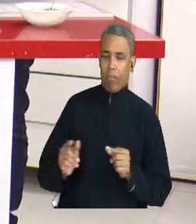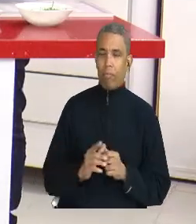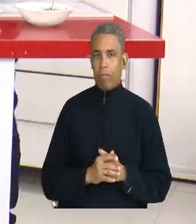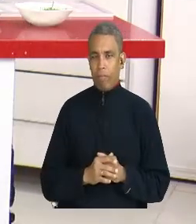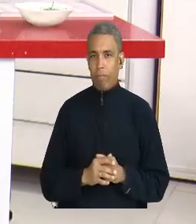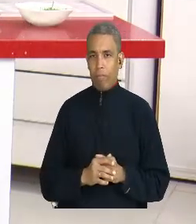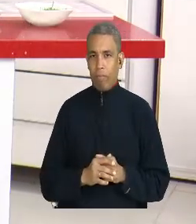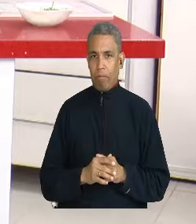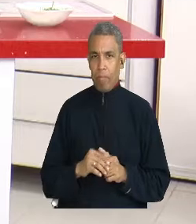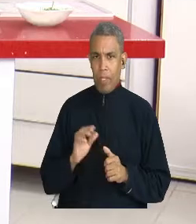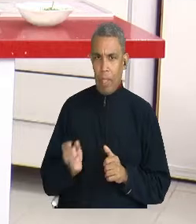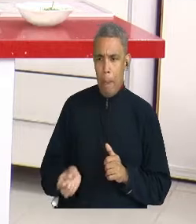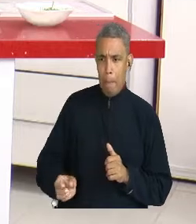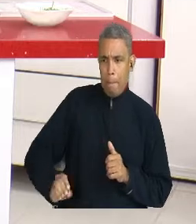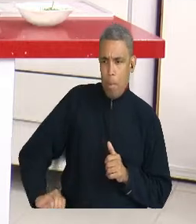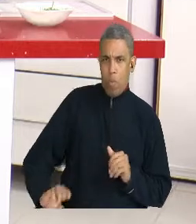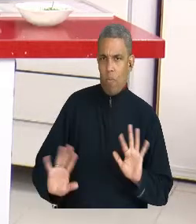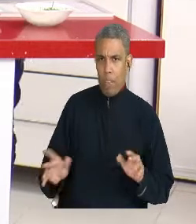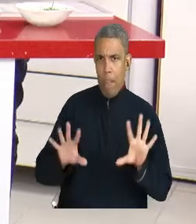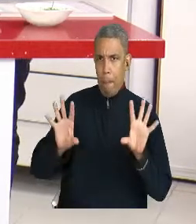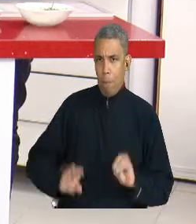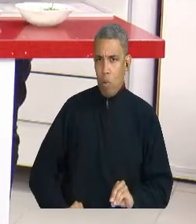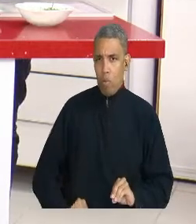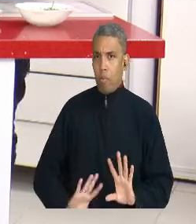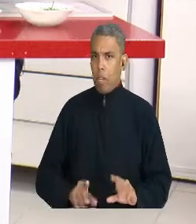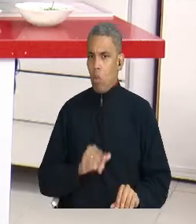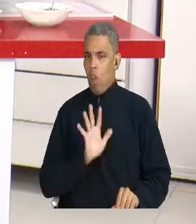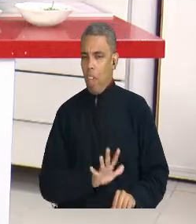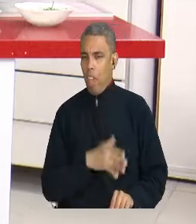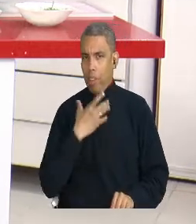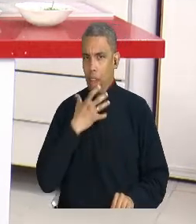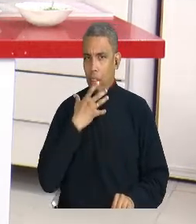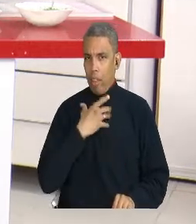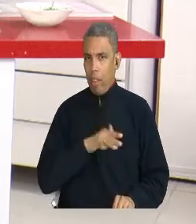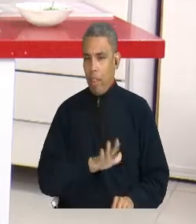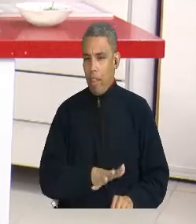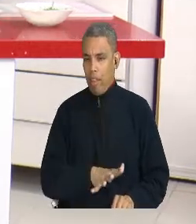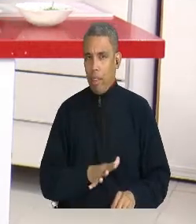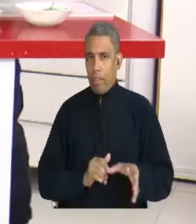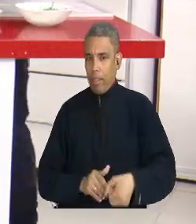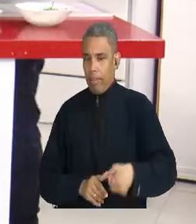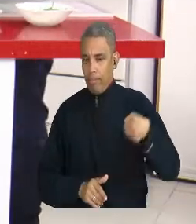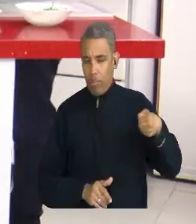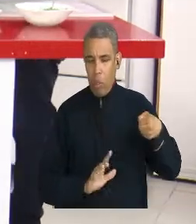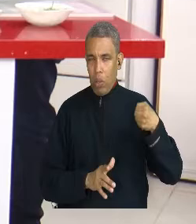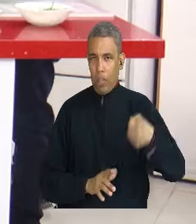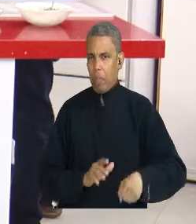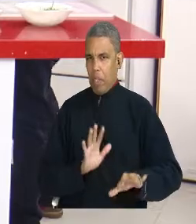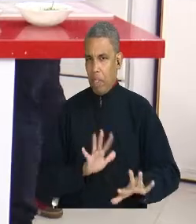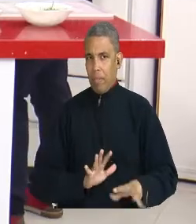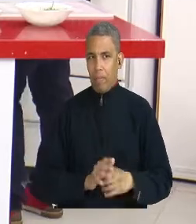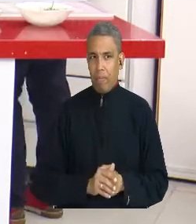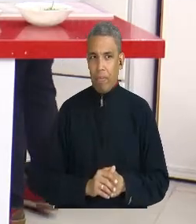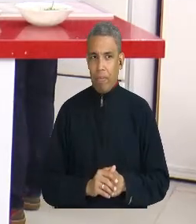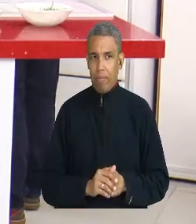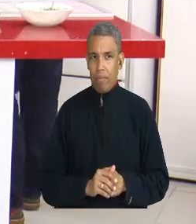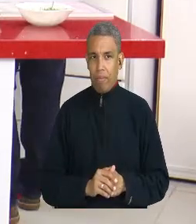quedar. Entonces, ahorita lo sacamos de nuestro sartén. Pero lo quiero retirar porque quiero